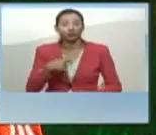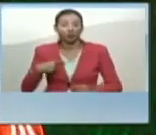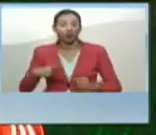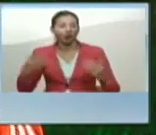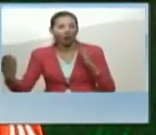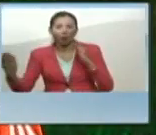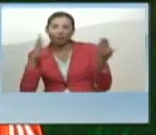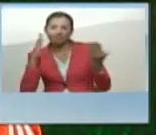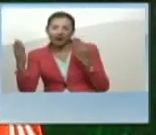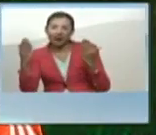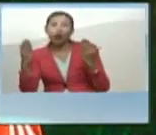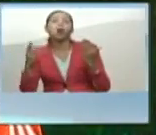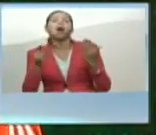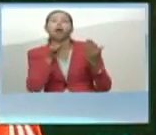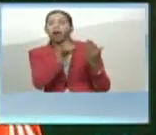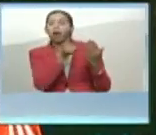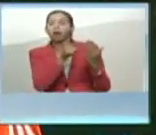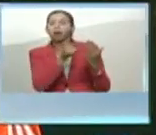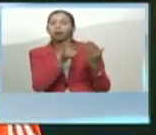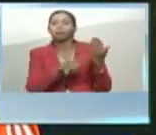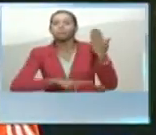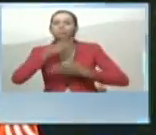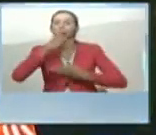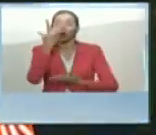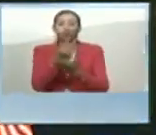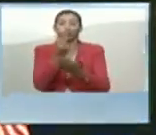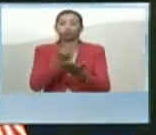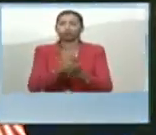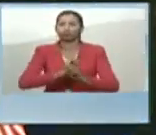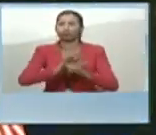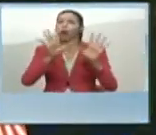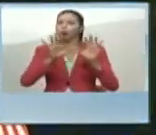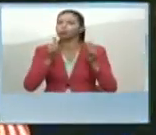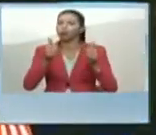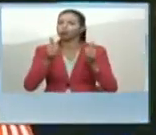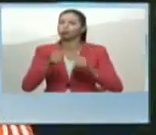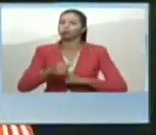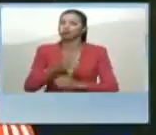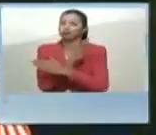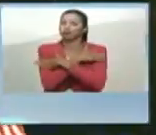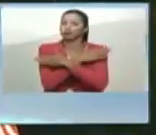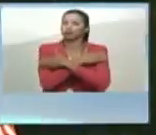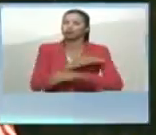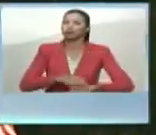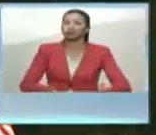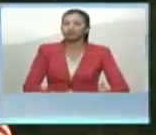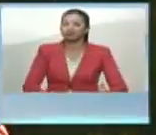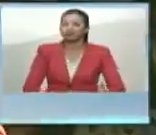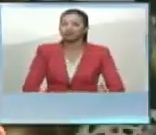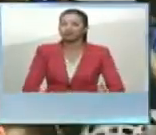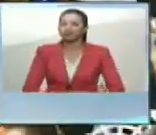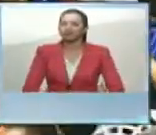el plan que ya me presentó las comunas, que tienen un plan bien, bien, bien avanzado. Los felicito.